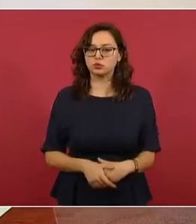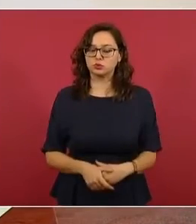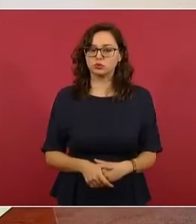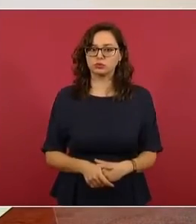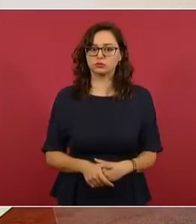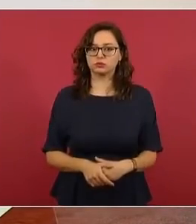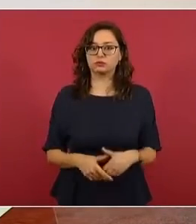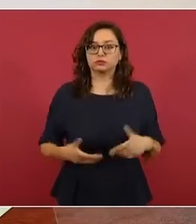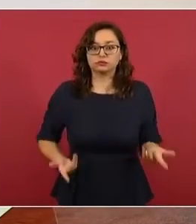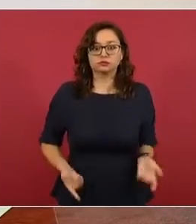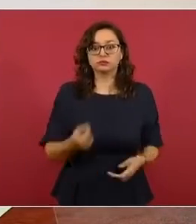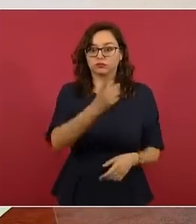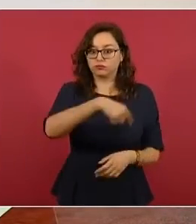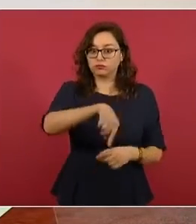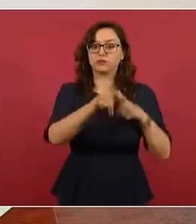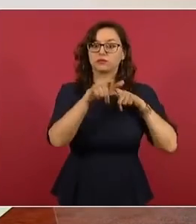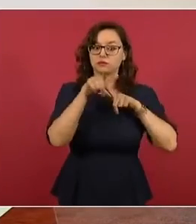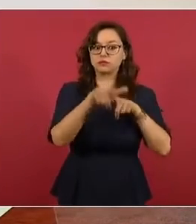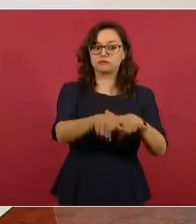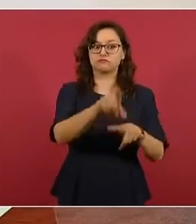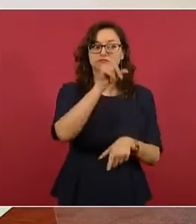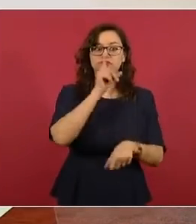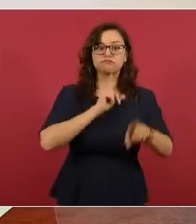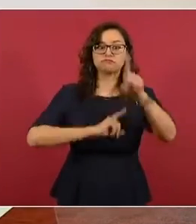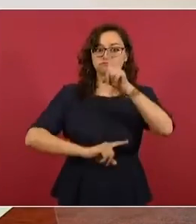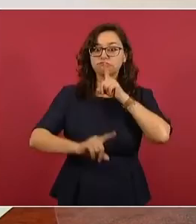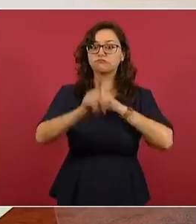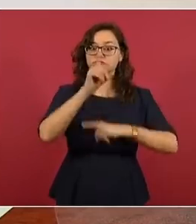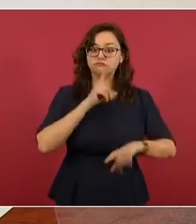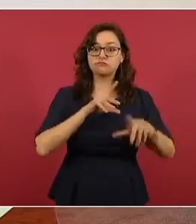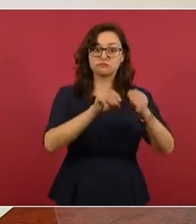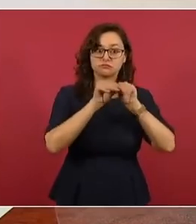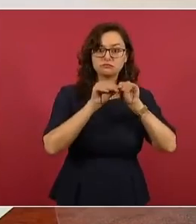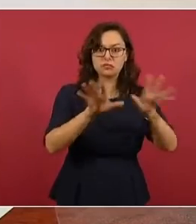pues vamos también a seguir informando.